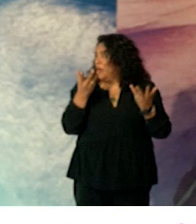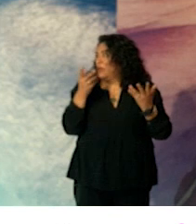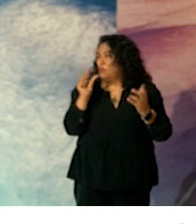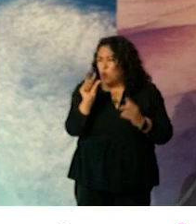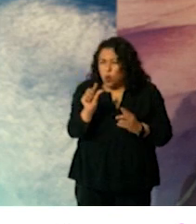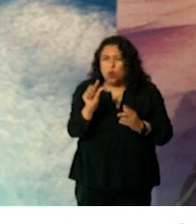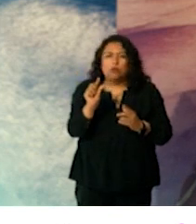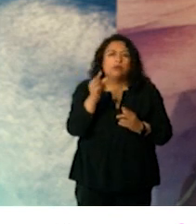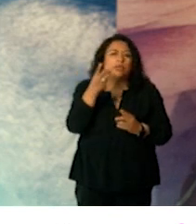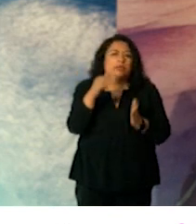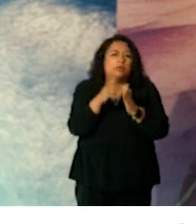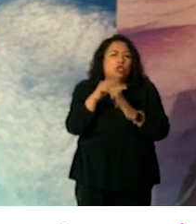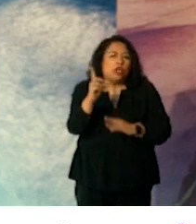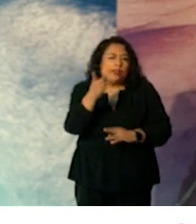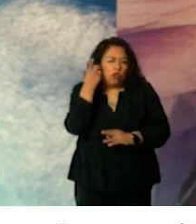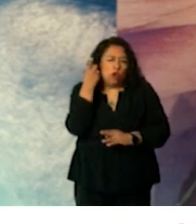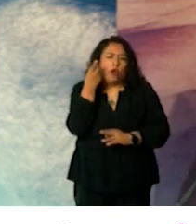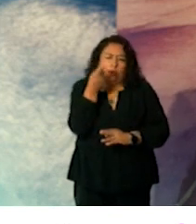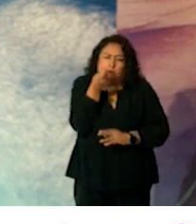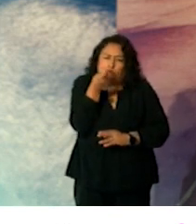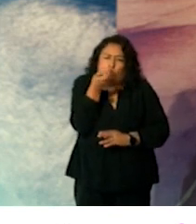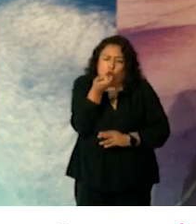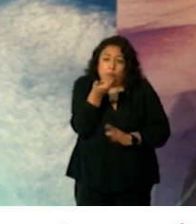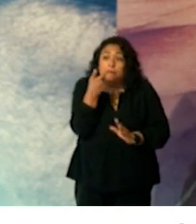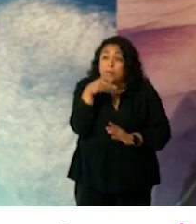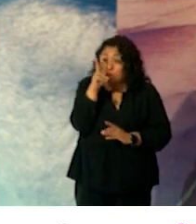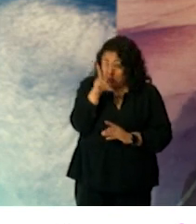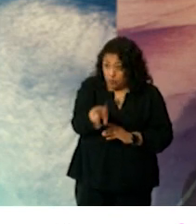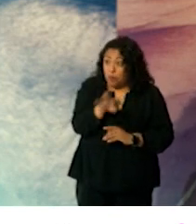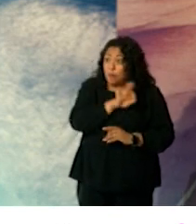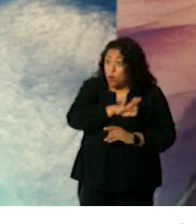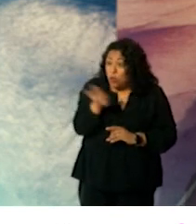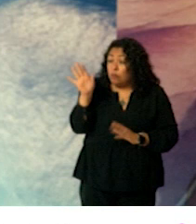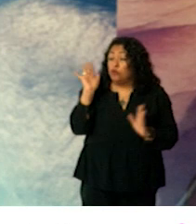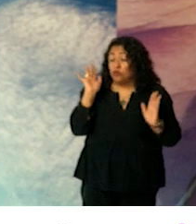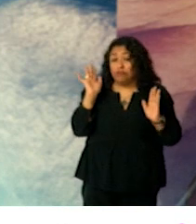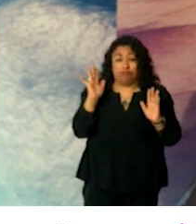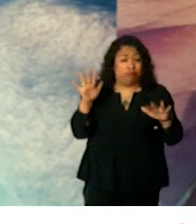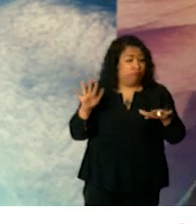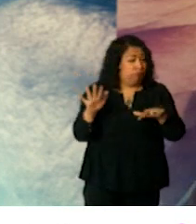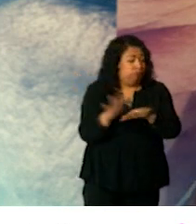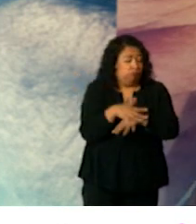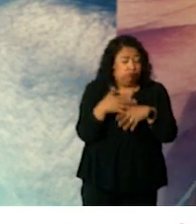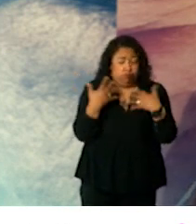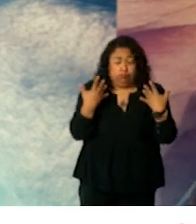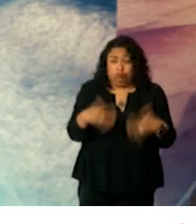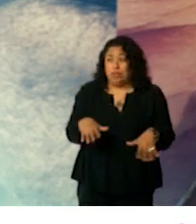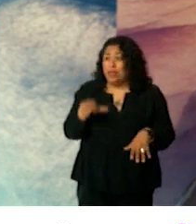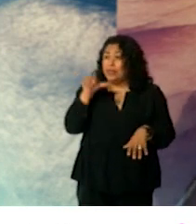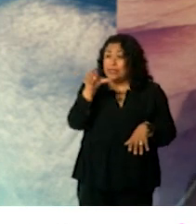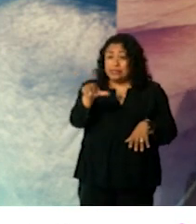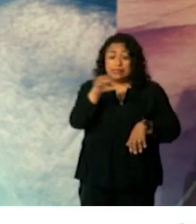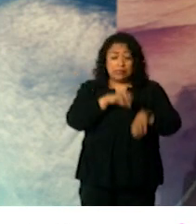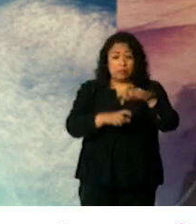pequeña, suma menos de $3 millones, es poco, pero realmente hemos logrado hacer grandes cambios de 16